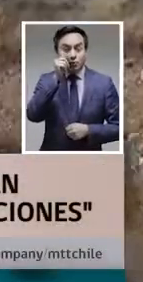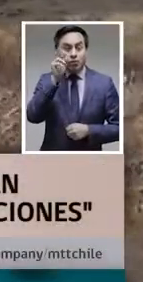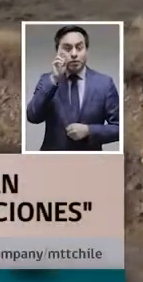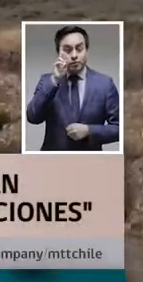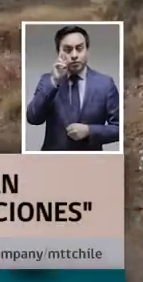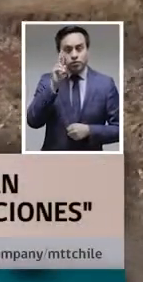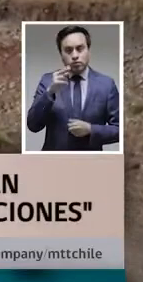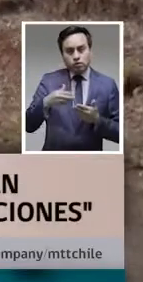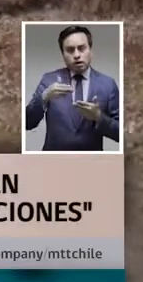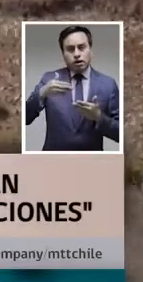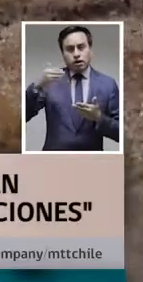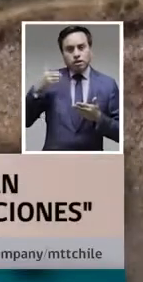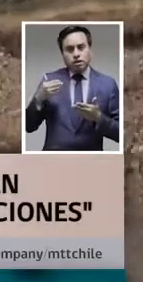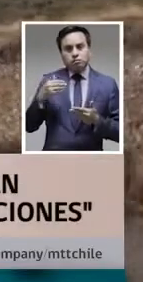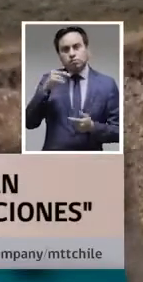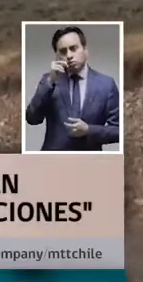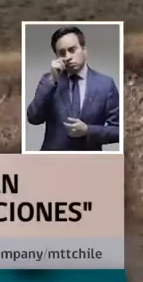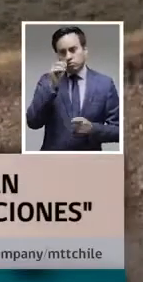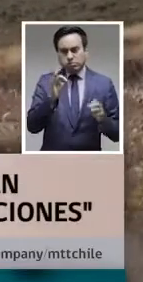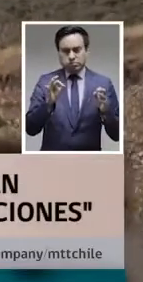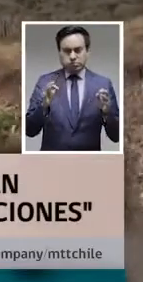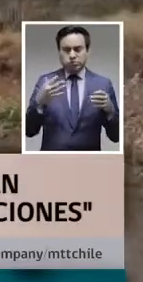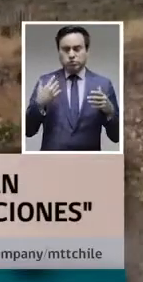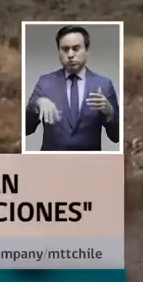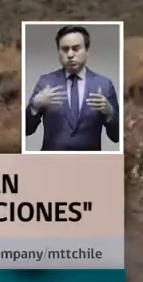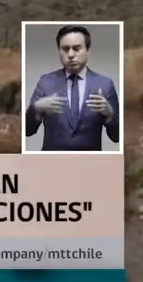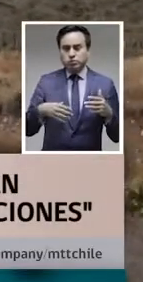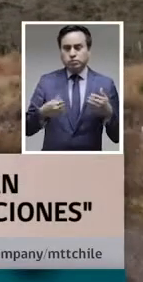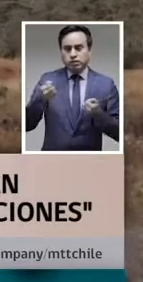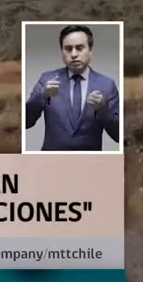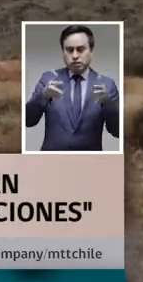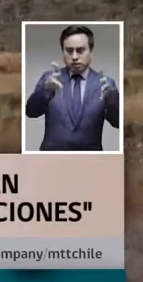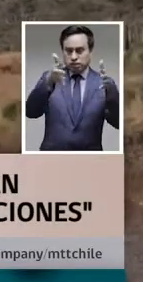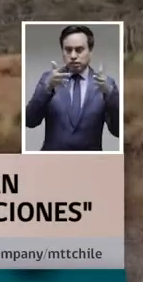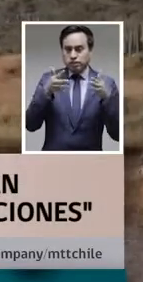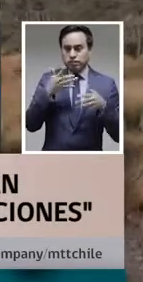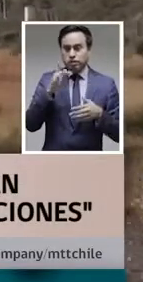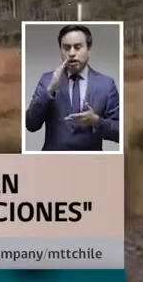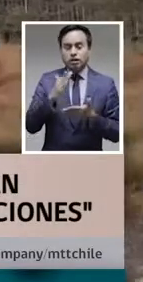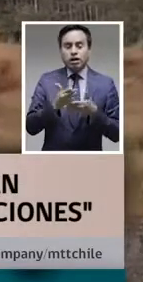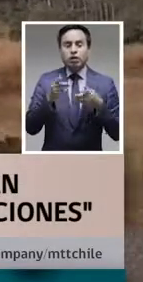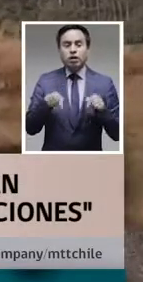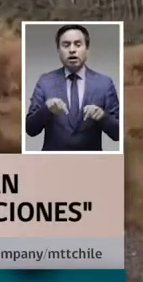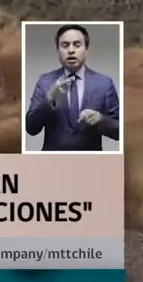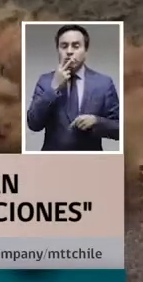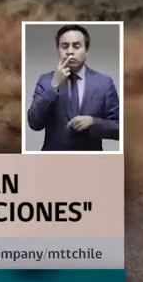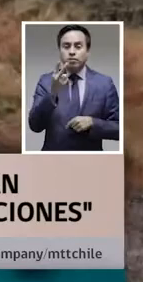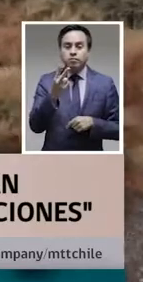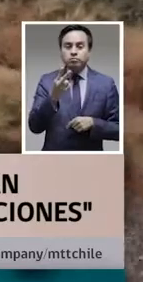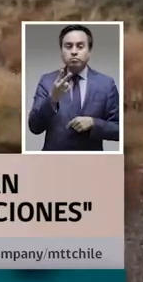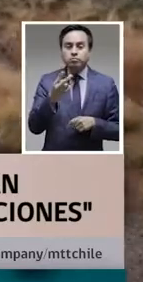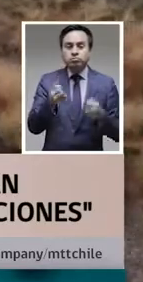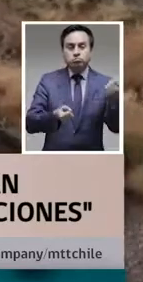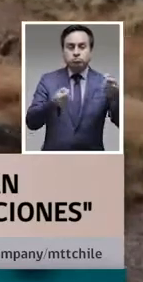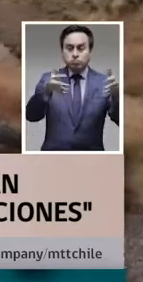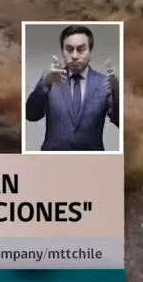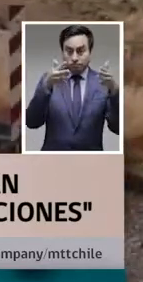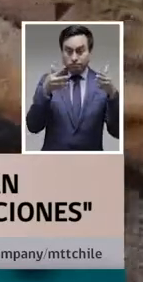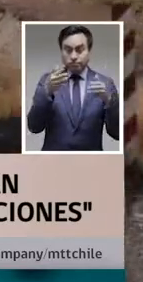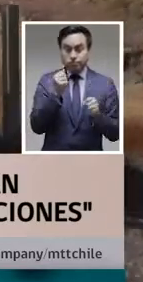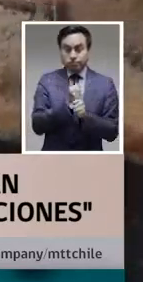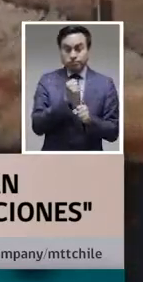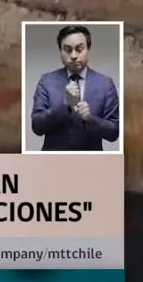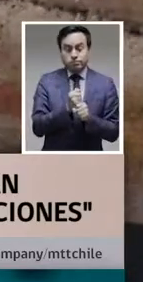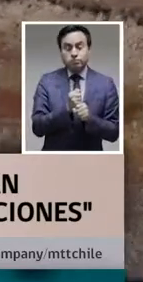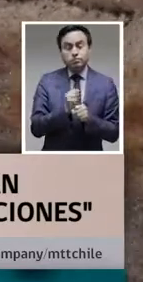desde mucho antes, pero desde octubre particularmente hasta ahora. Lo que vemos es que los transportistas de carga